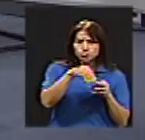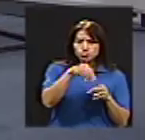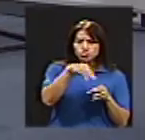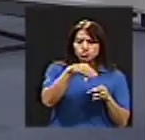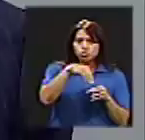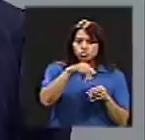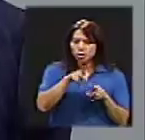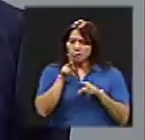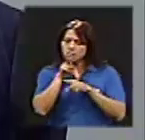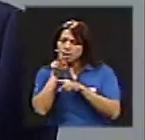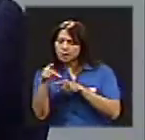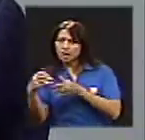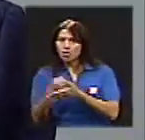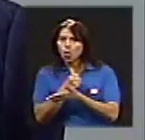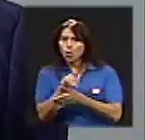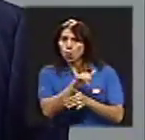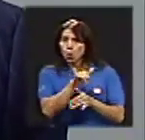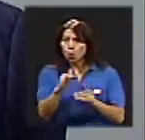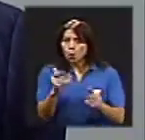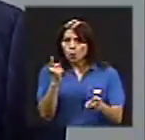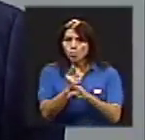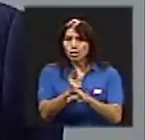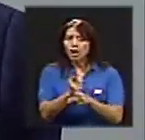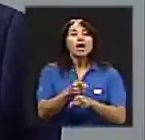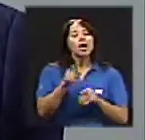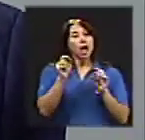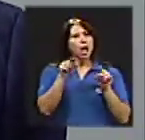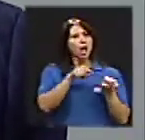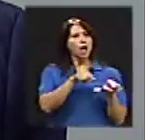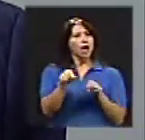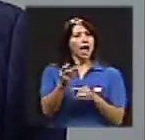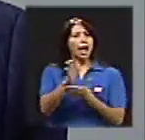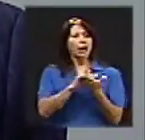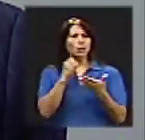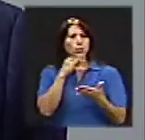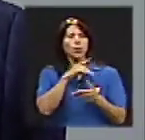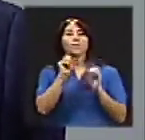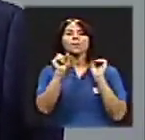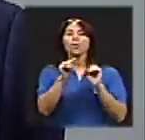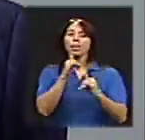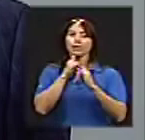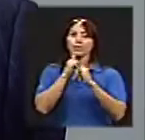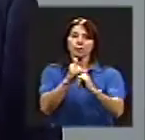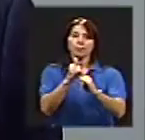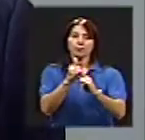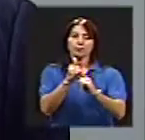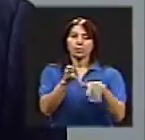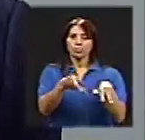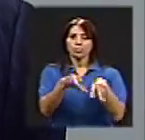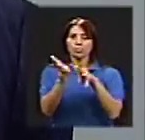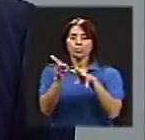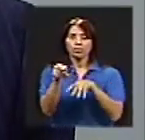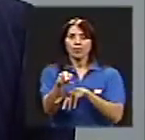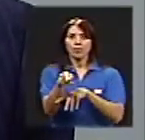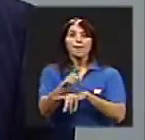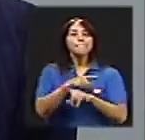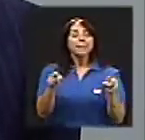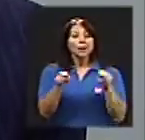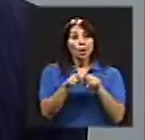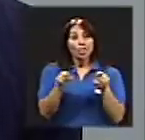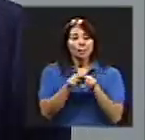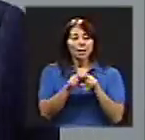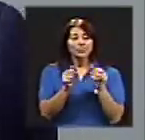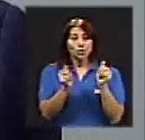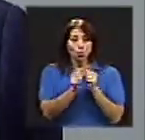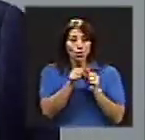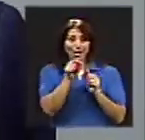es debido. Ahí mismo puede presentar la denuncia en caso de que no sea así. Pero además del teléfono, de